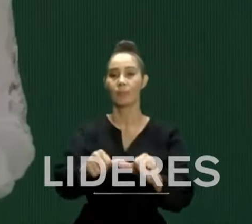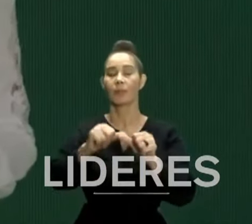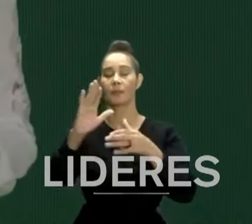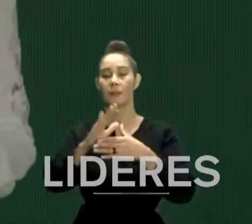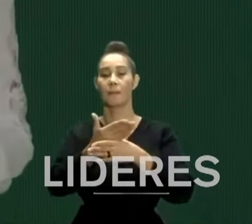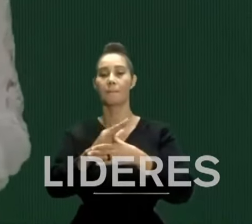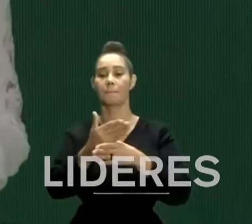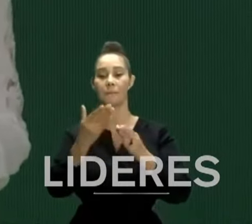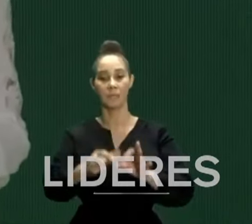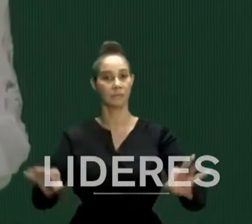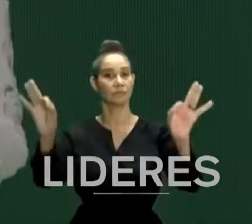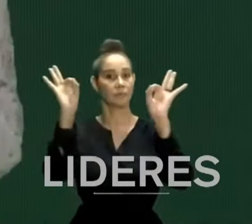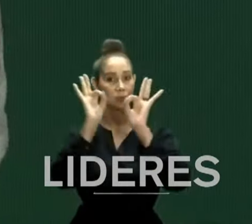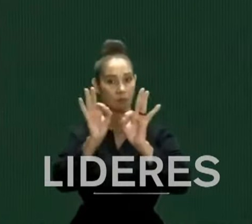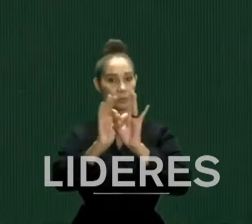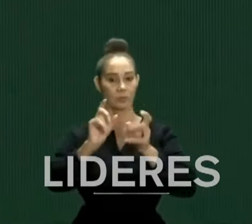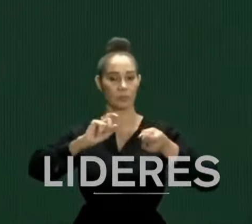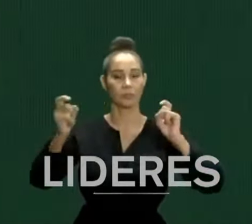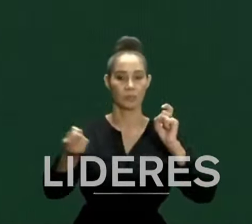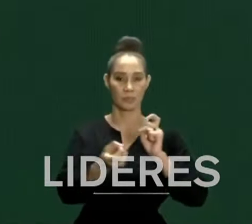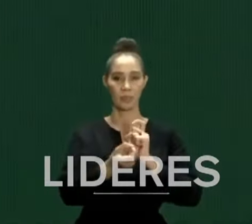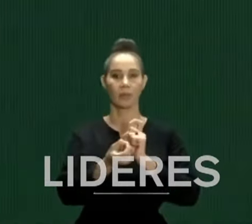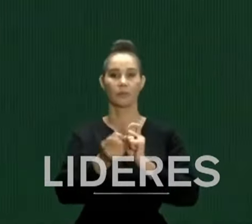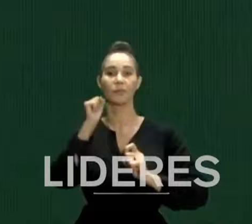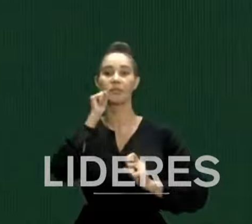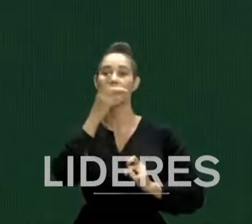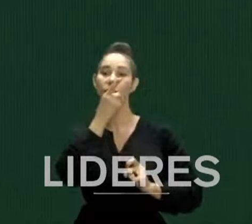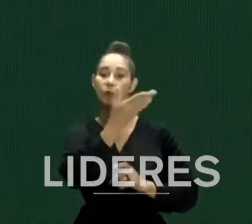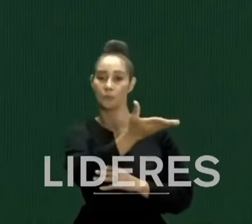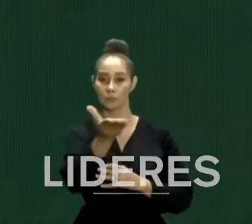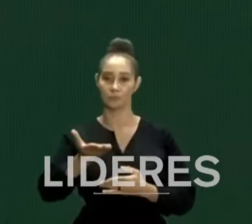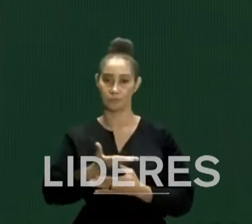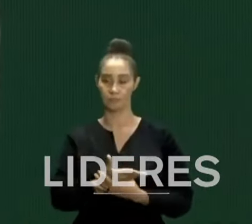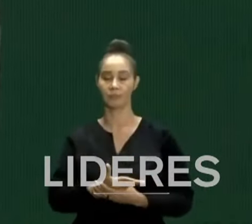parte fundamental de la transformación de Santo Domingo.